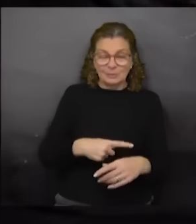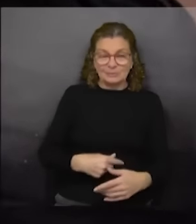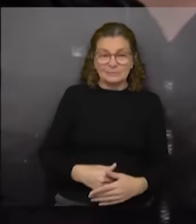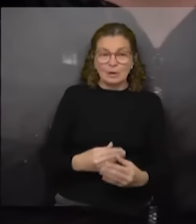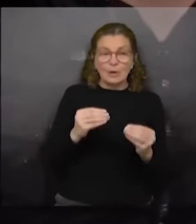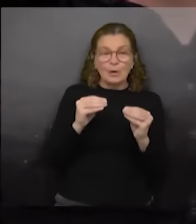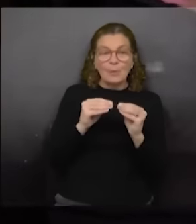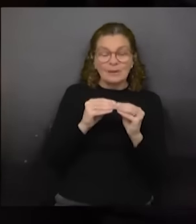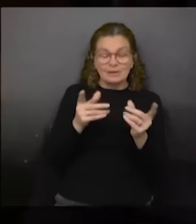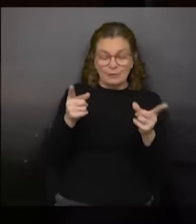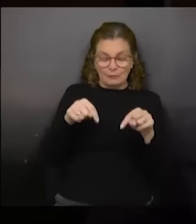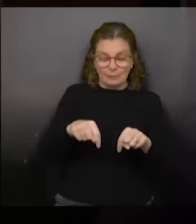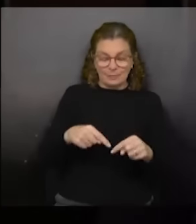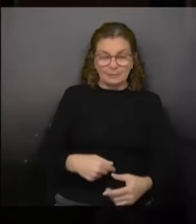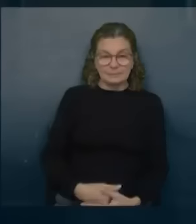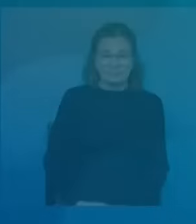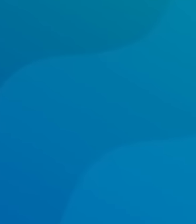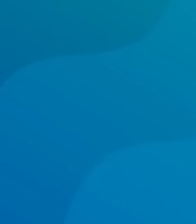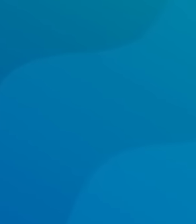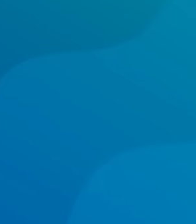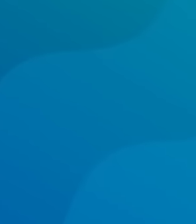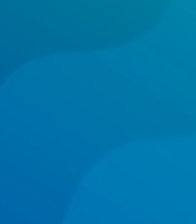compañeros sigan ustedes des allí